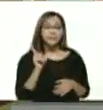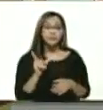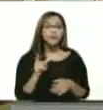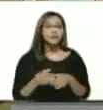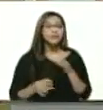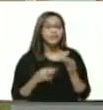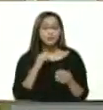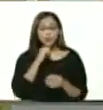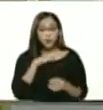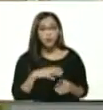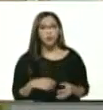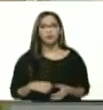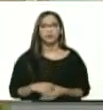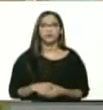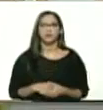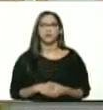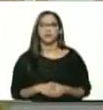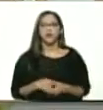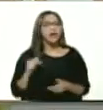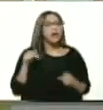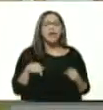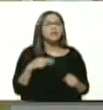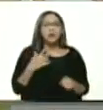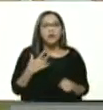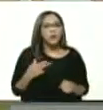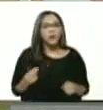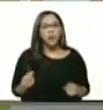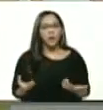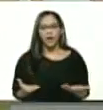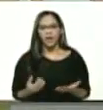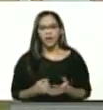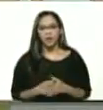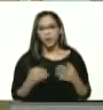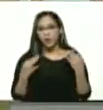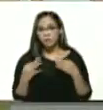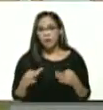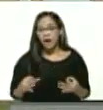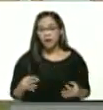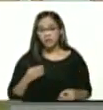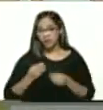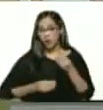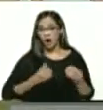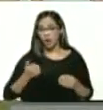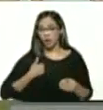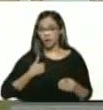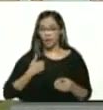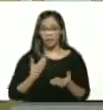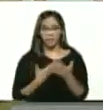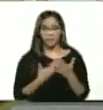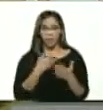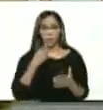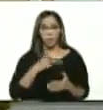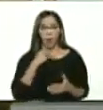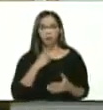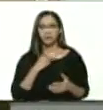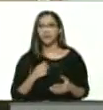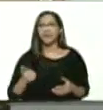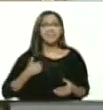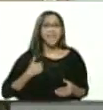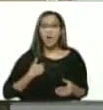haciendo historia con esto esto no es en común que lo hagan los partidos políticos de cualquier